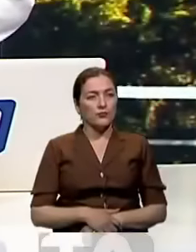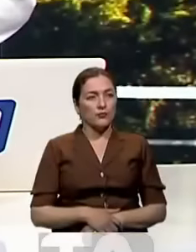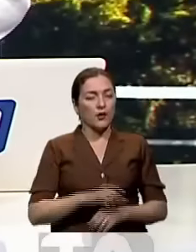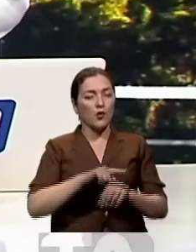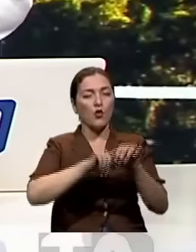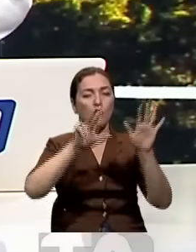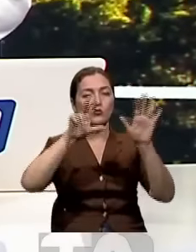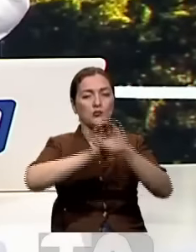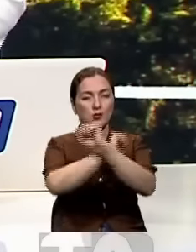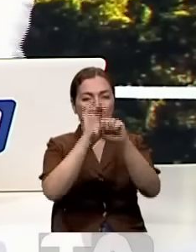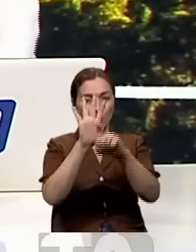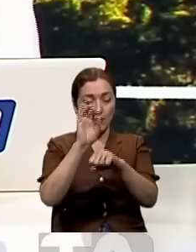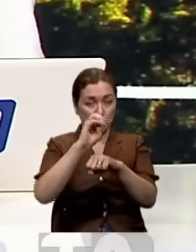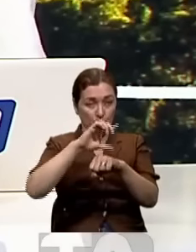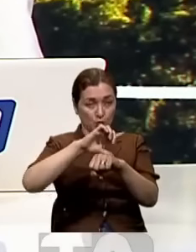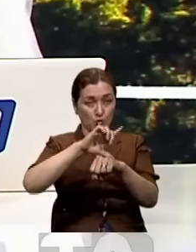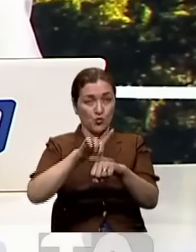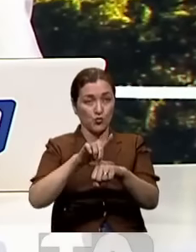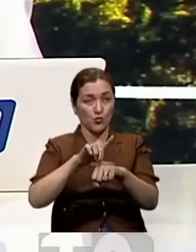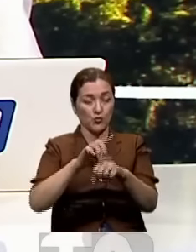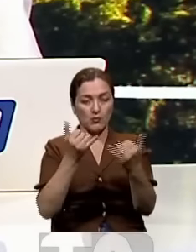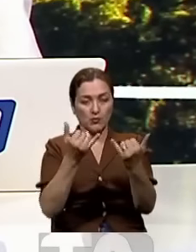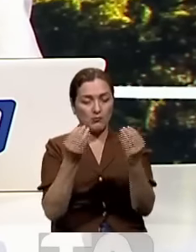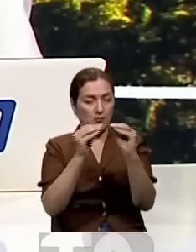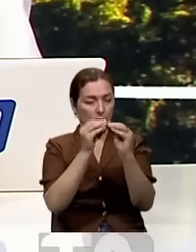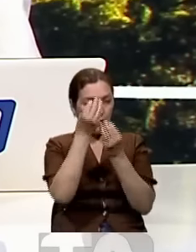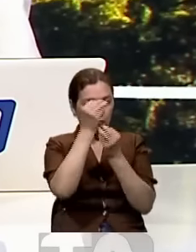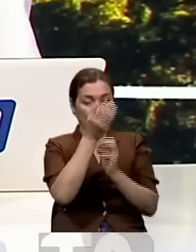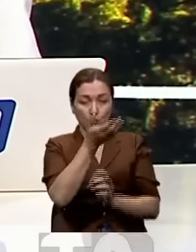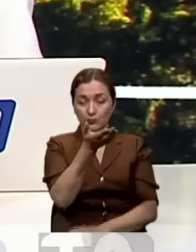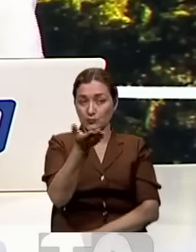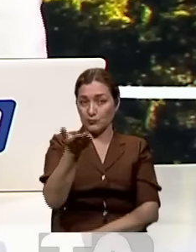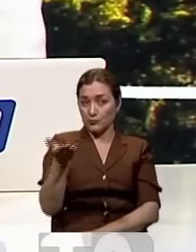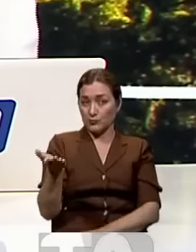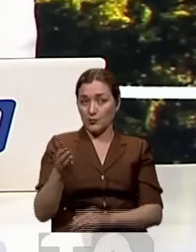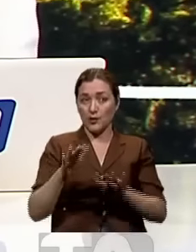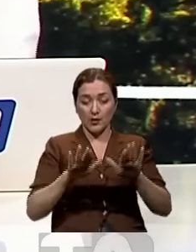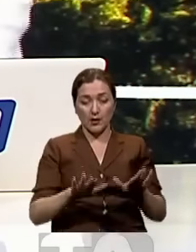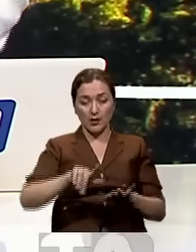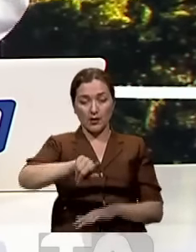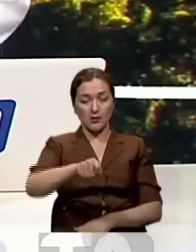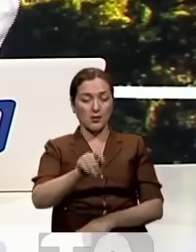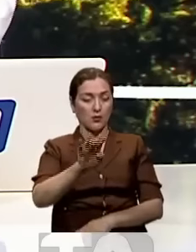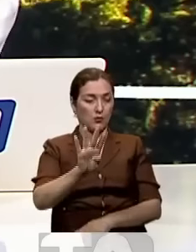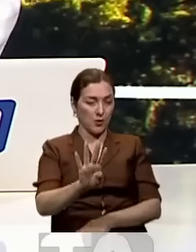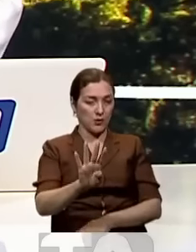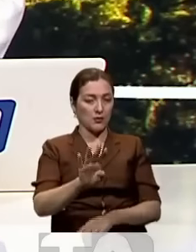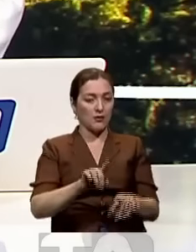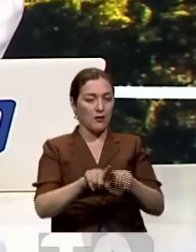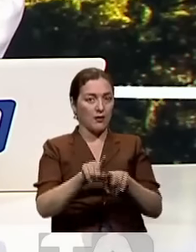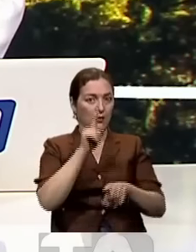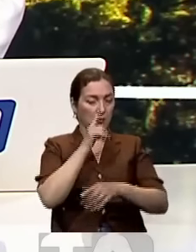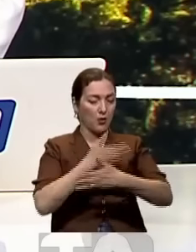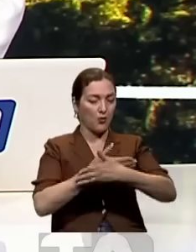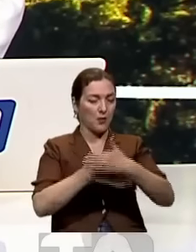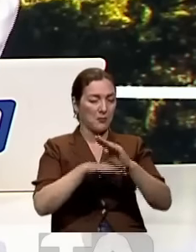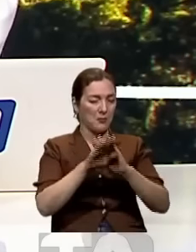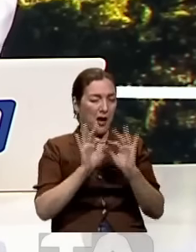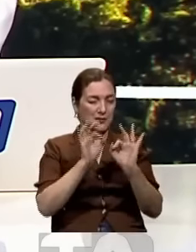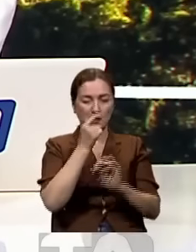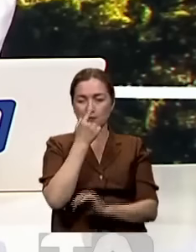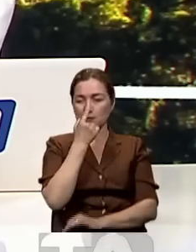Ocho de la mañana con 40 minutos, amigos. Tenemos más información para ustedes y quédense en sintonía de Tele Amazonas porque el concurso de las guaguas está